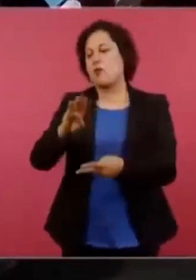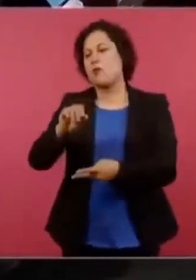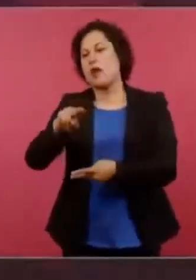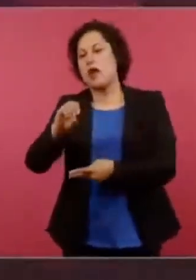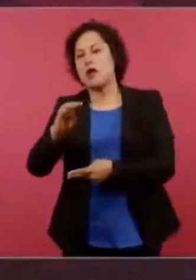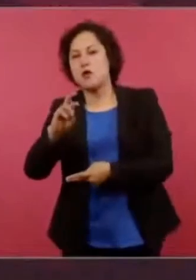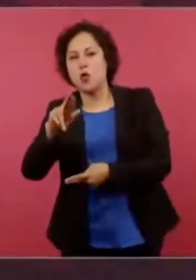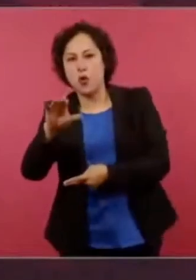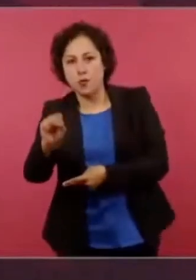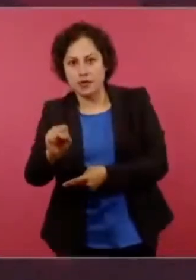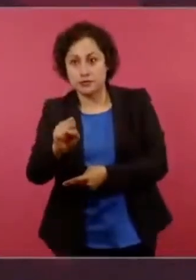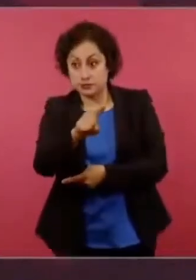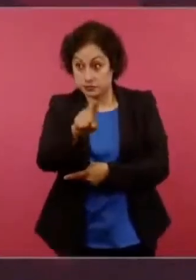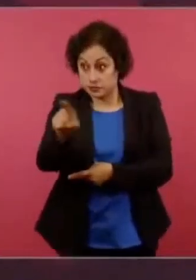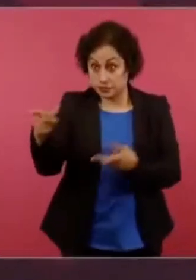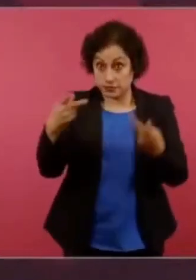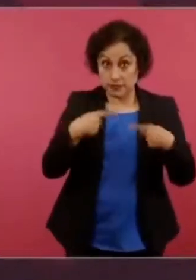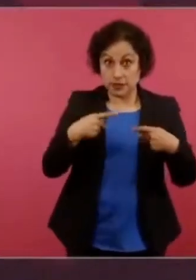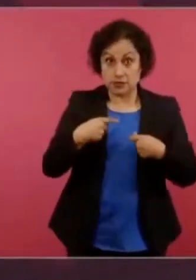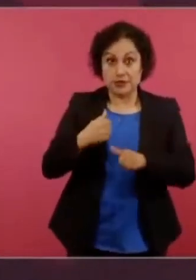y su pensión.